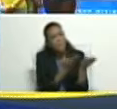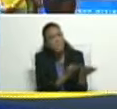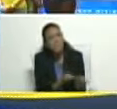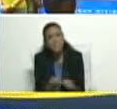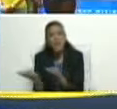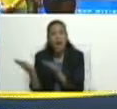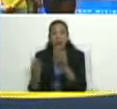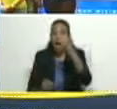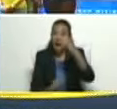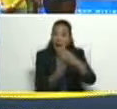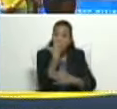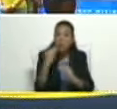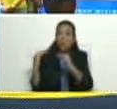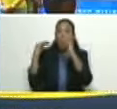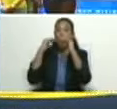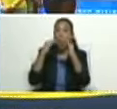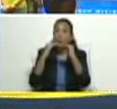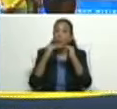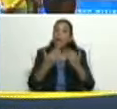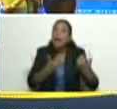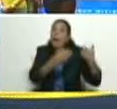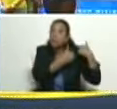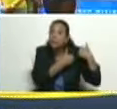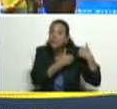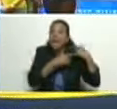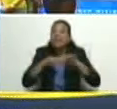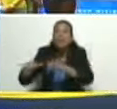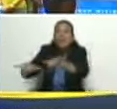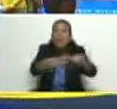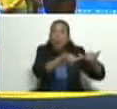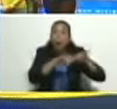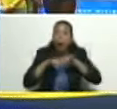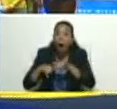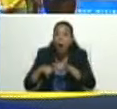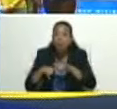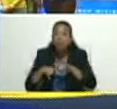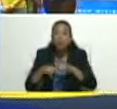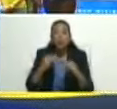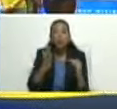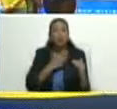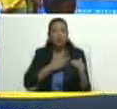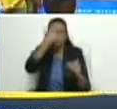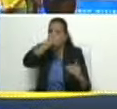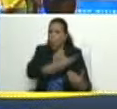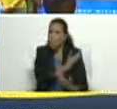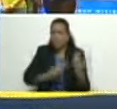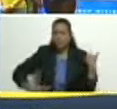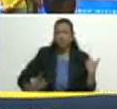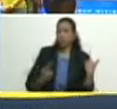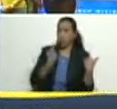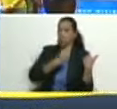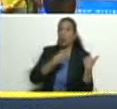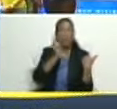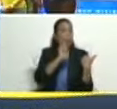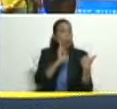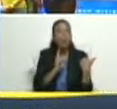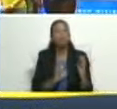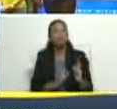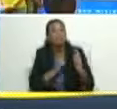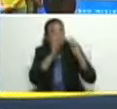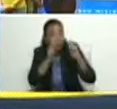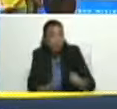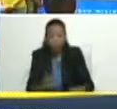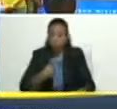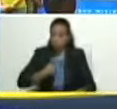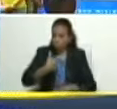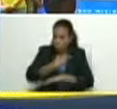La construcción de la igualdad es una responsabilidad colectiva, compartida, de todos y de todas. Nosotros tomamos la batuta.